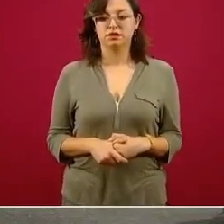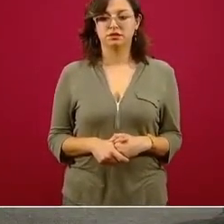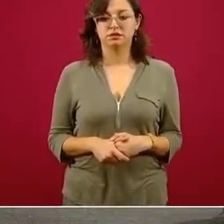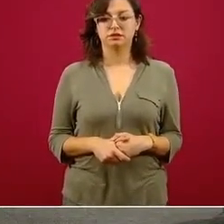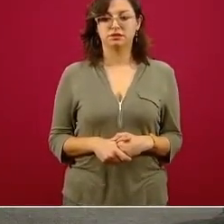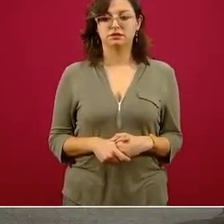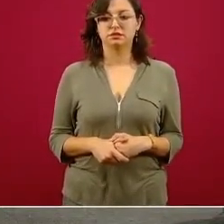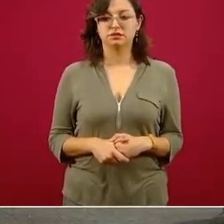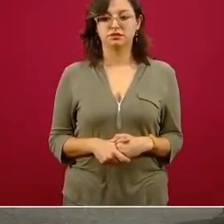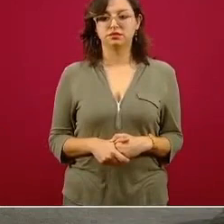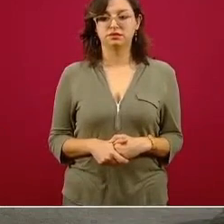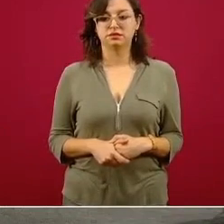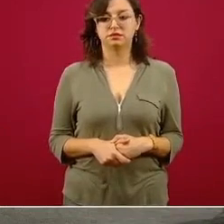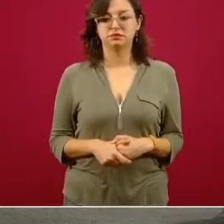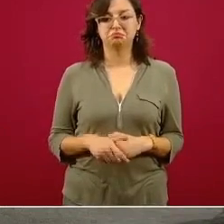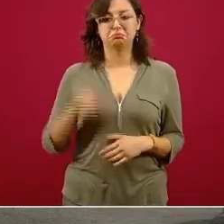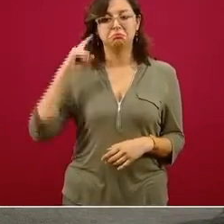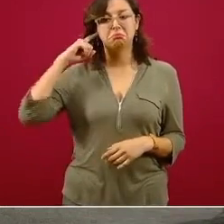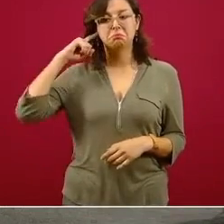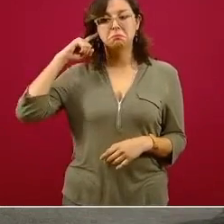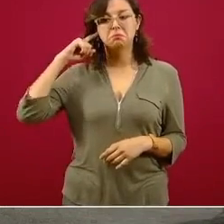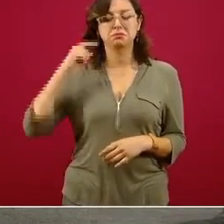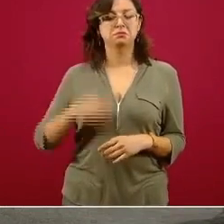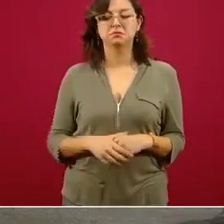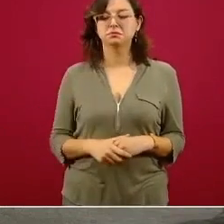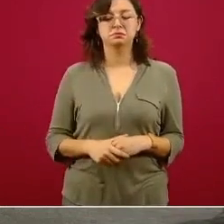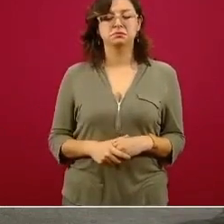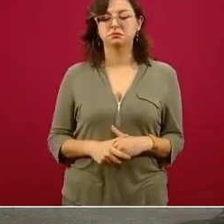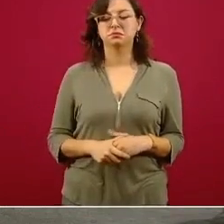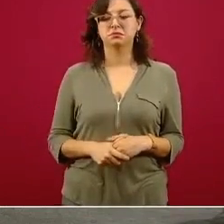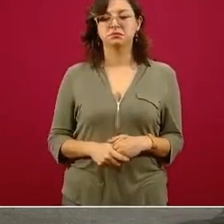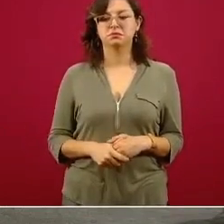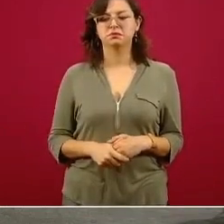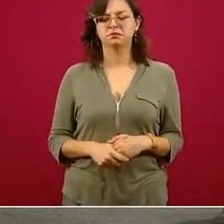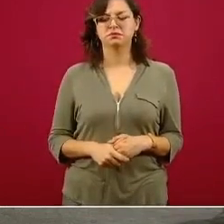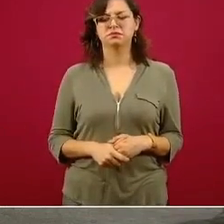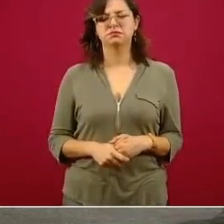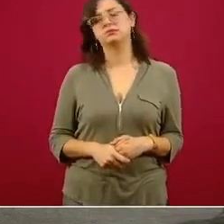Gracias, buenas tardes. Mi nombre es Paris Martínez, reportero del portal